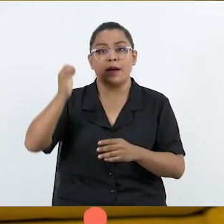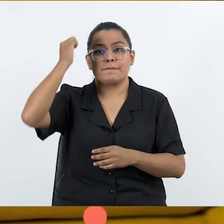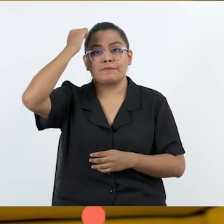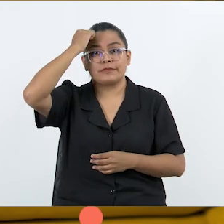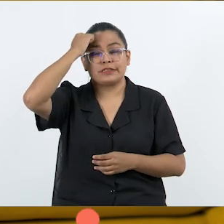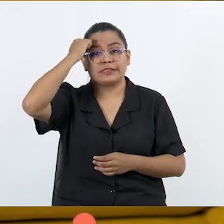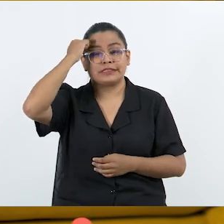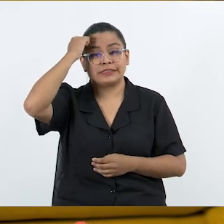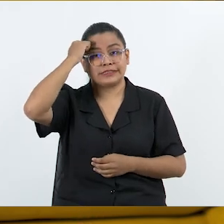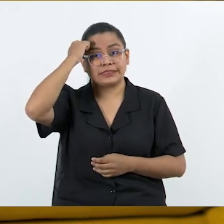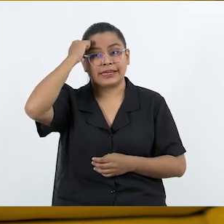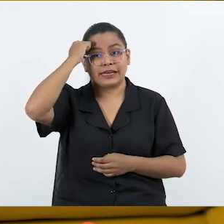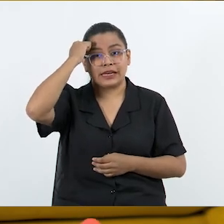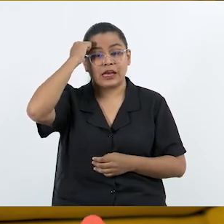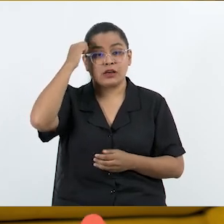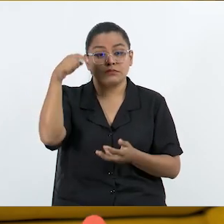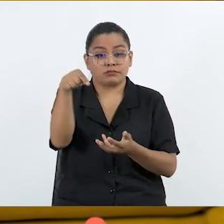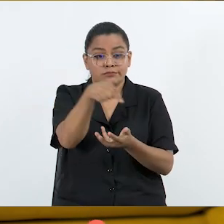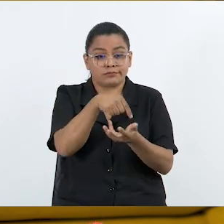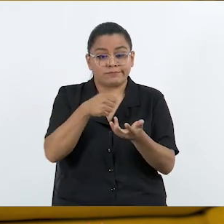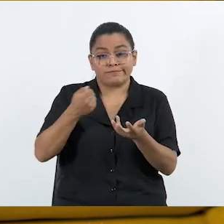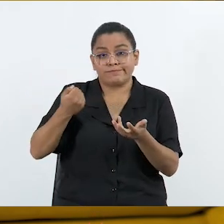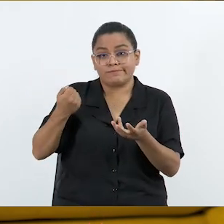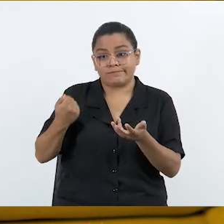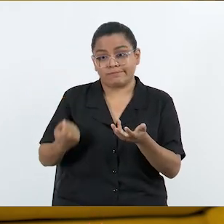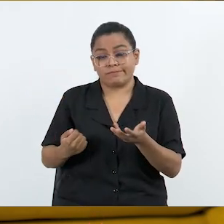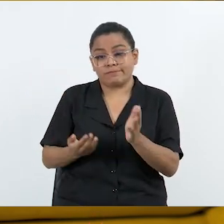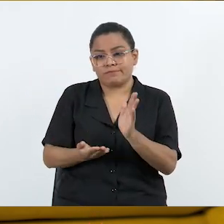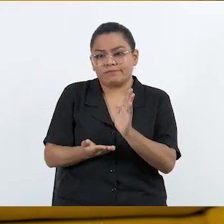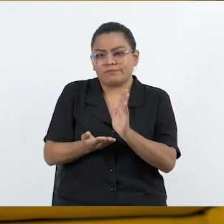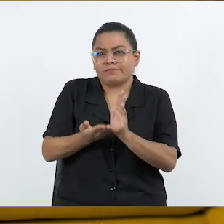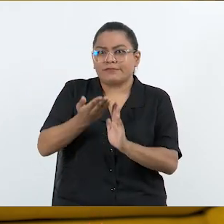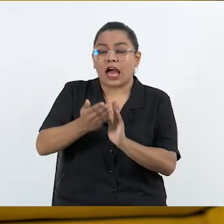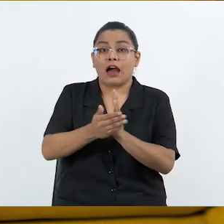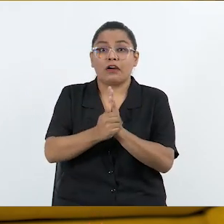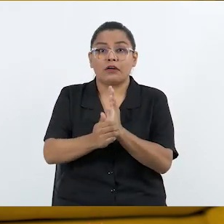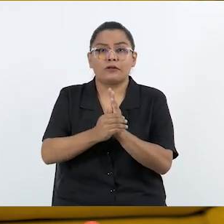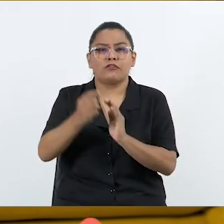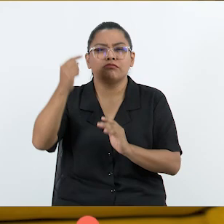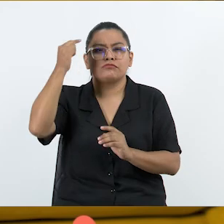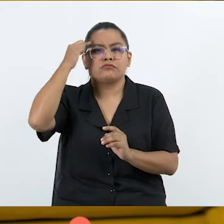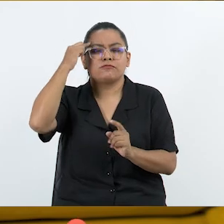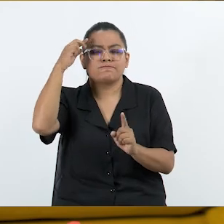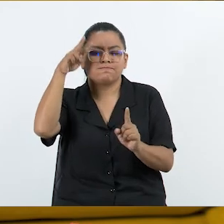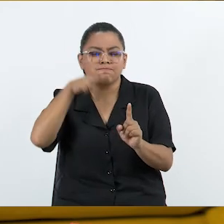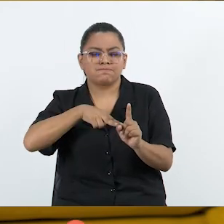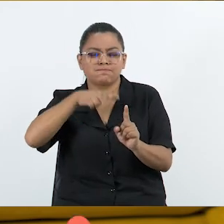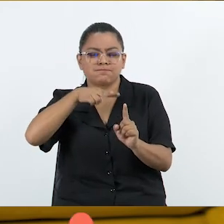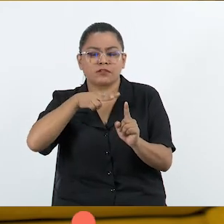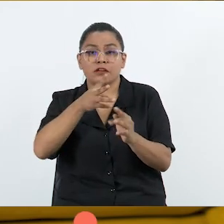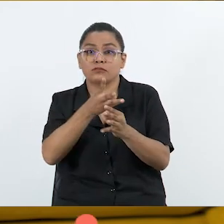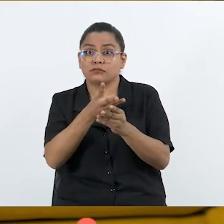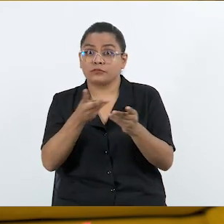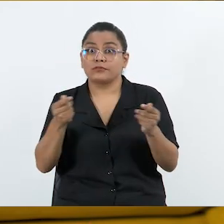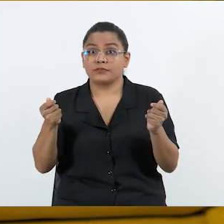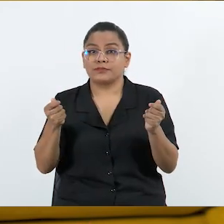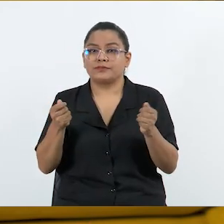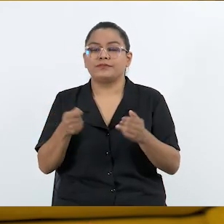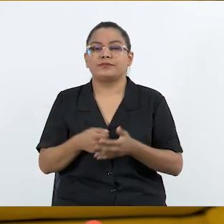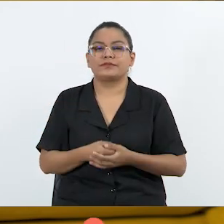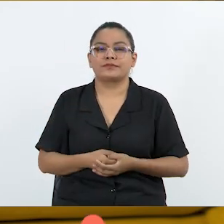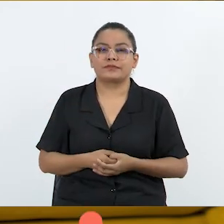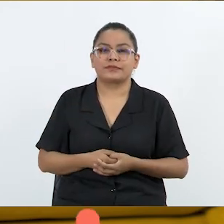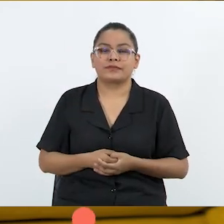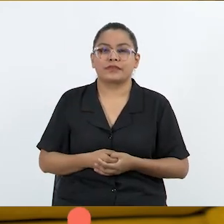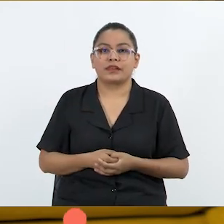de aprendizaje por medio del cual los estudiantes desarrollan habilidades de pensamiento crítico y solución